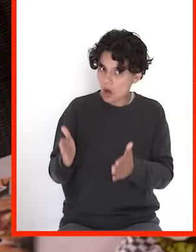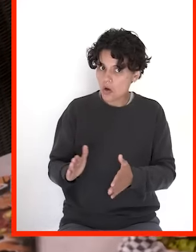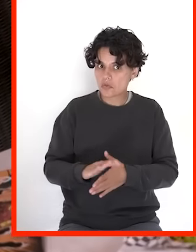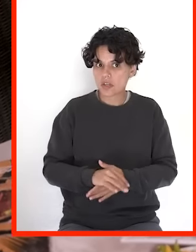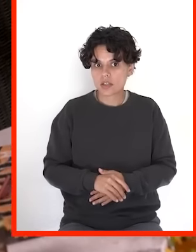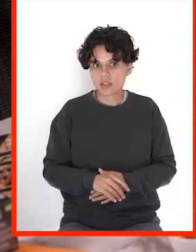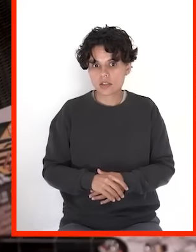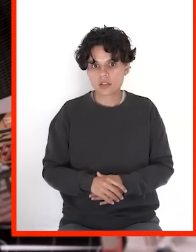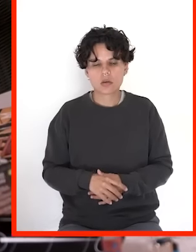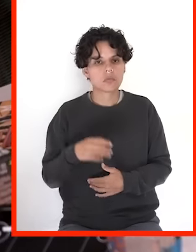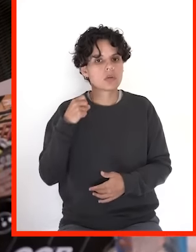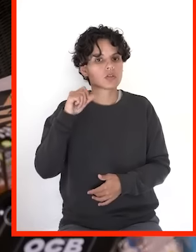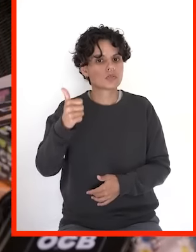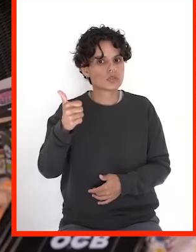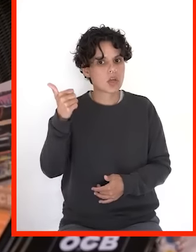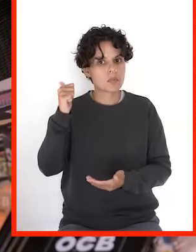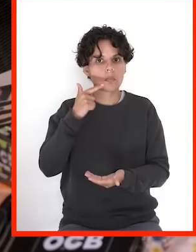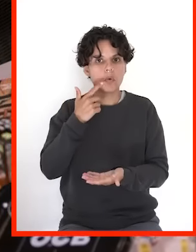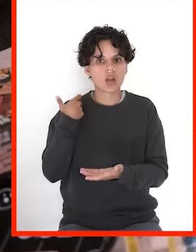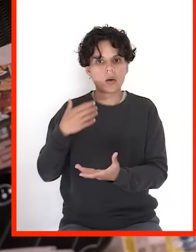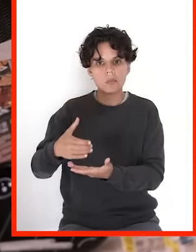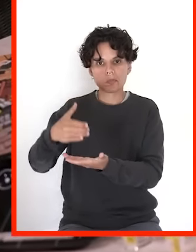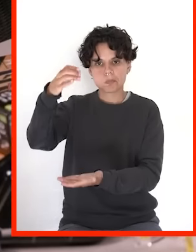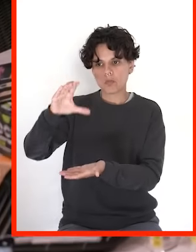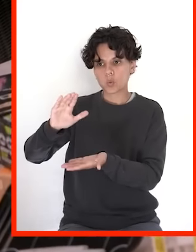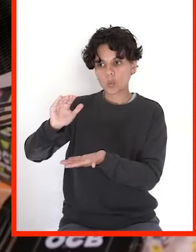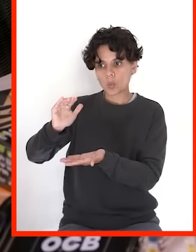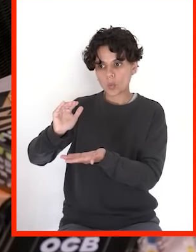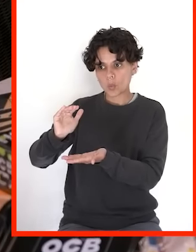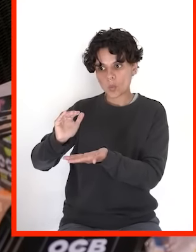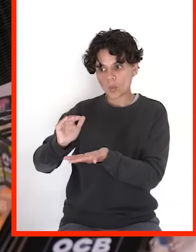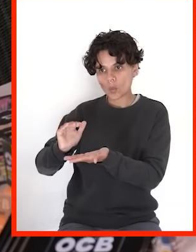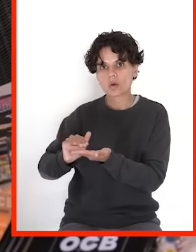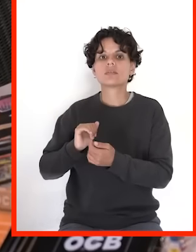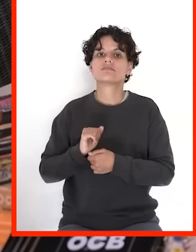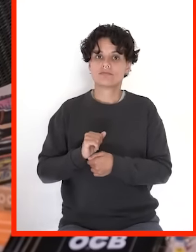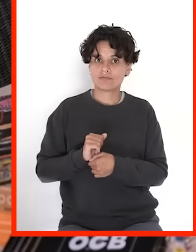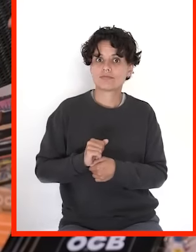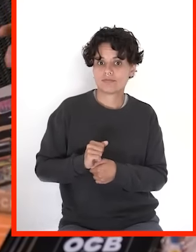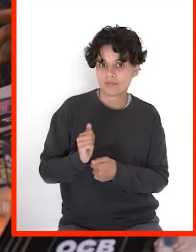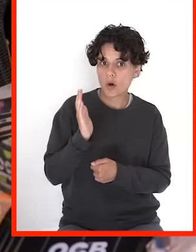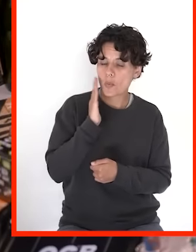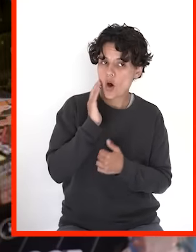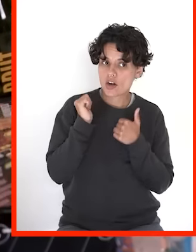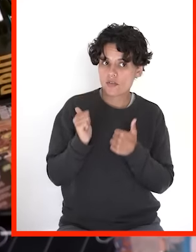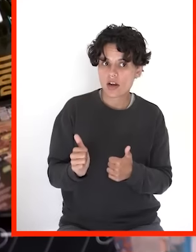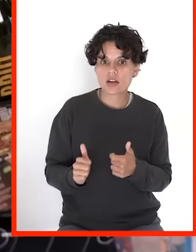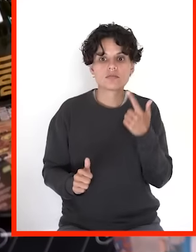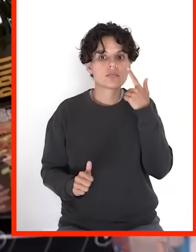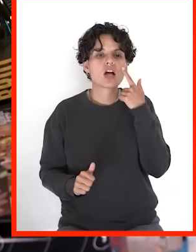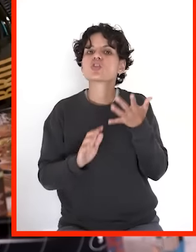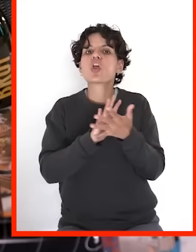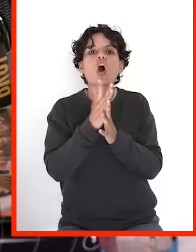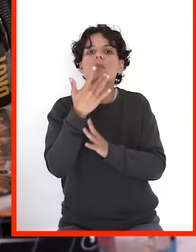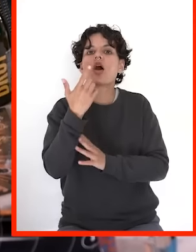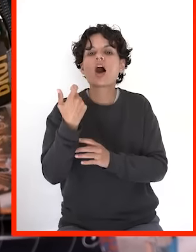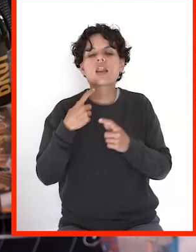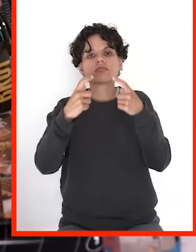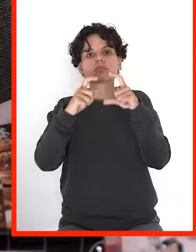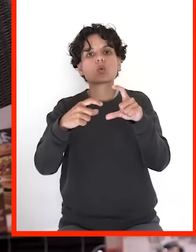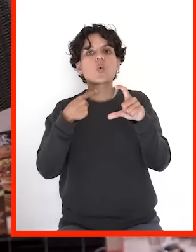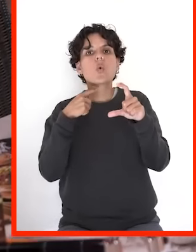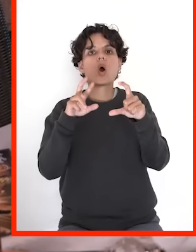está tomando todo. Sí. Está pero todo por el código... Todo por el código QR, ¿eh? Todo por el código QR,